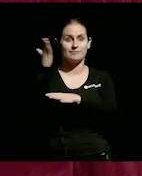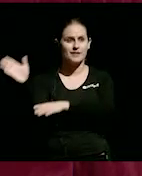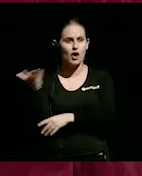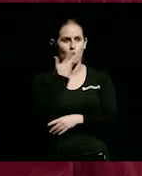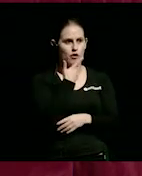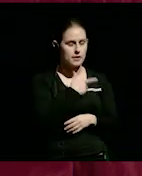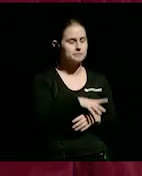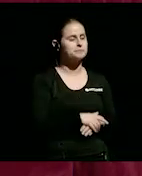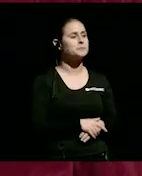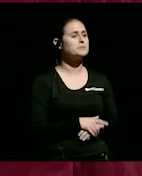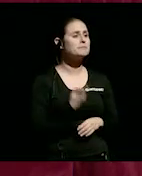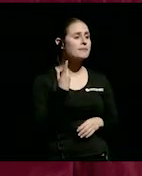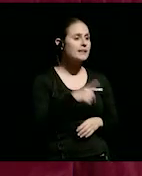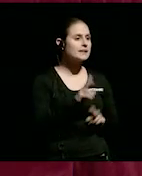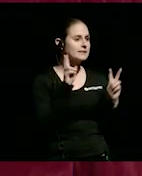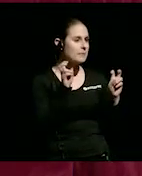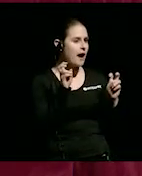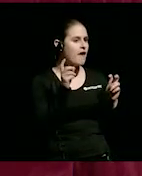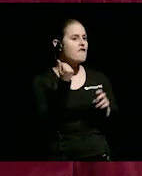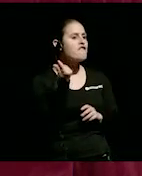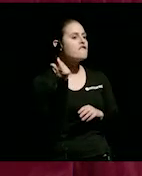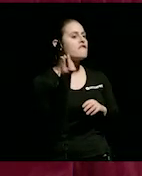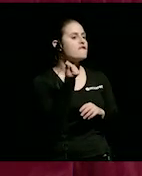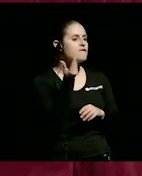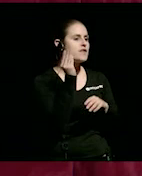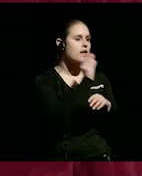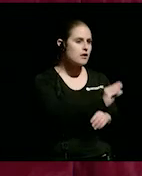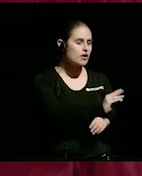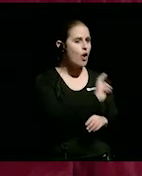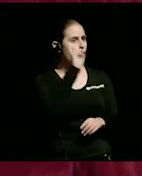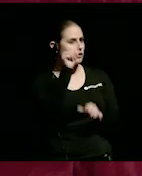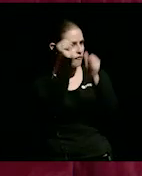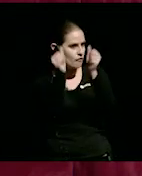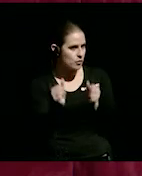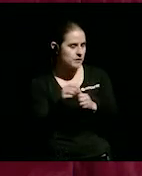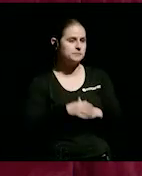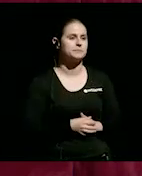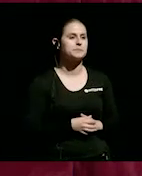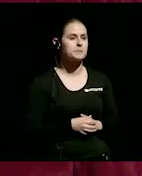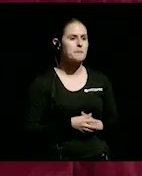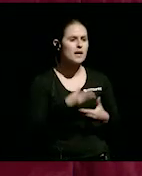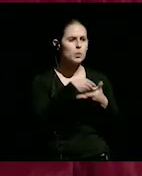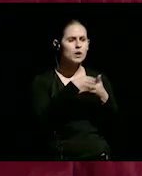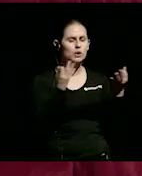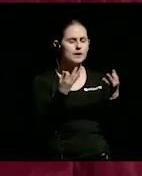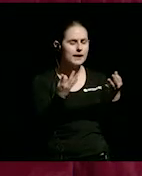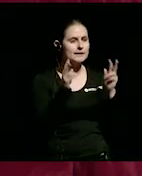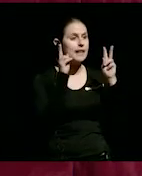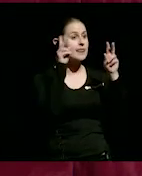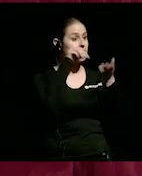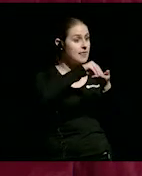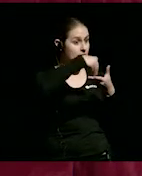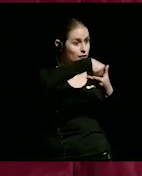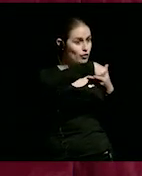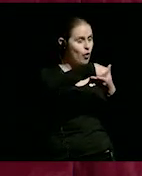tenemos también la posibilidad de obtener financiación de distintas maneras, incluyendo lo que hacemos dentro de salas.